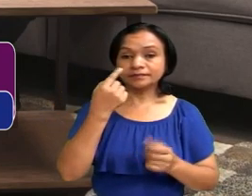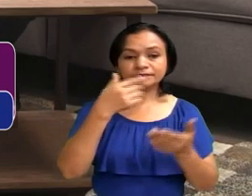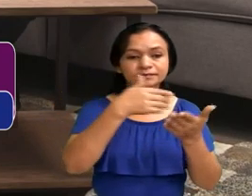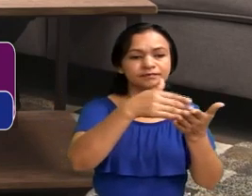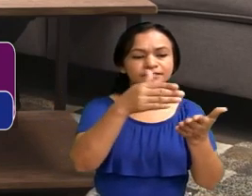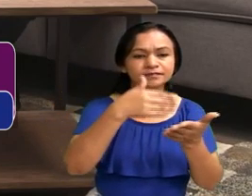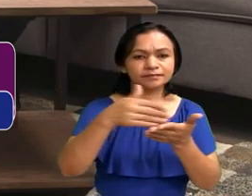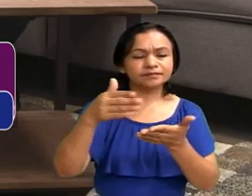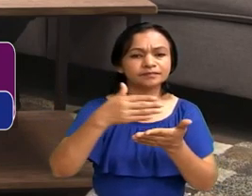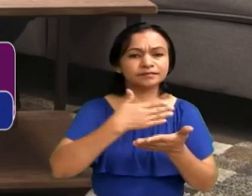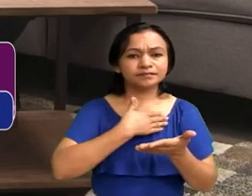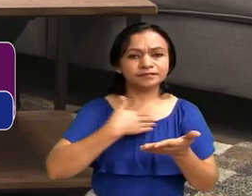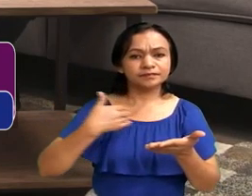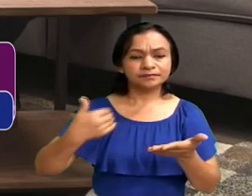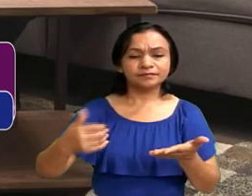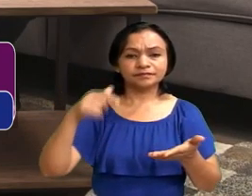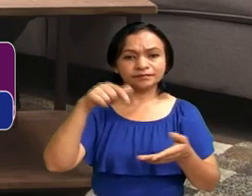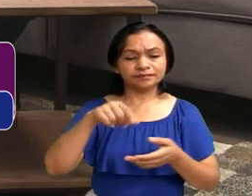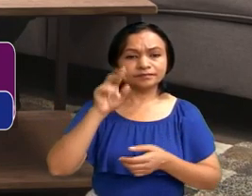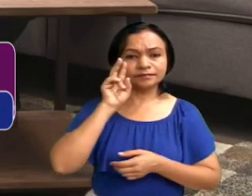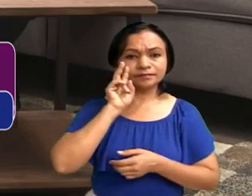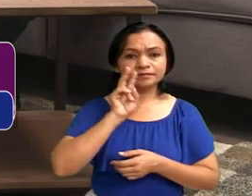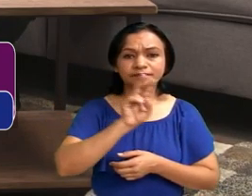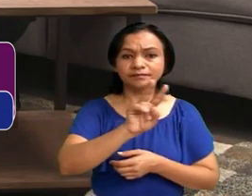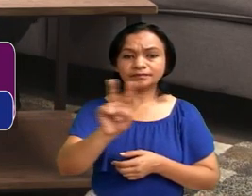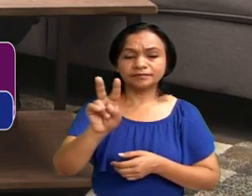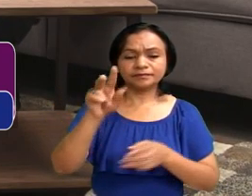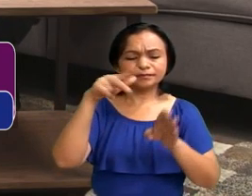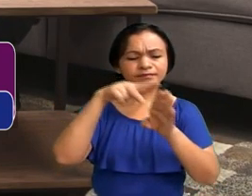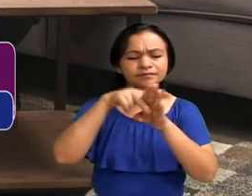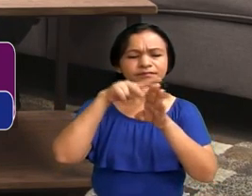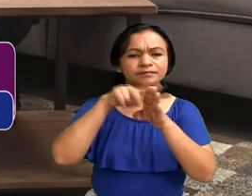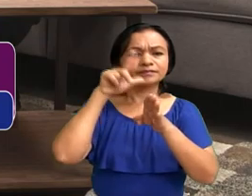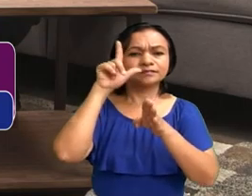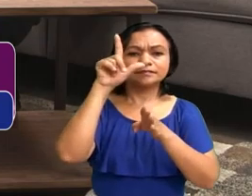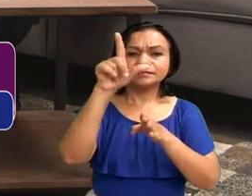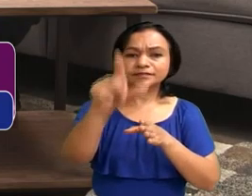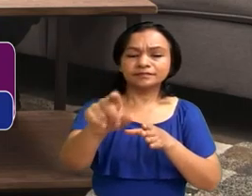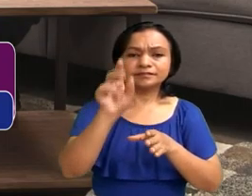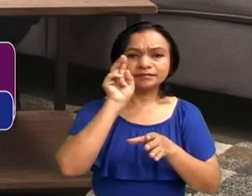facilitar, porque hoy vemos en el campo, ¿verdad?